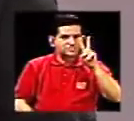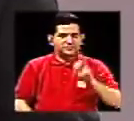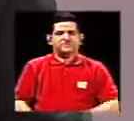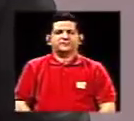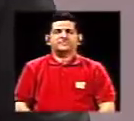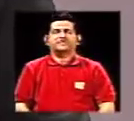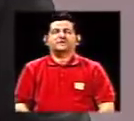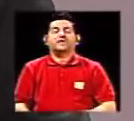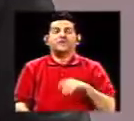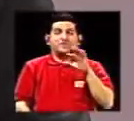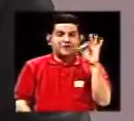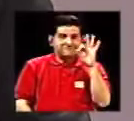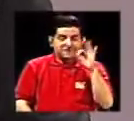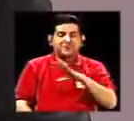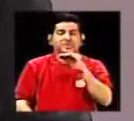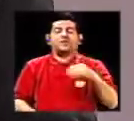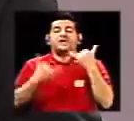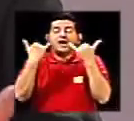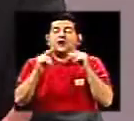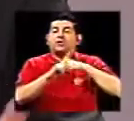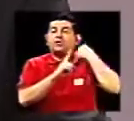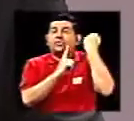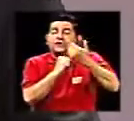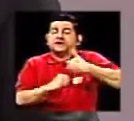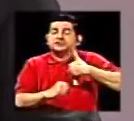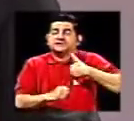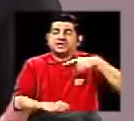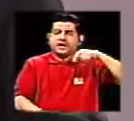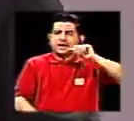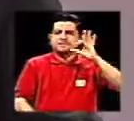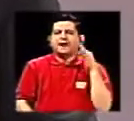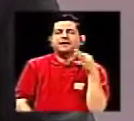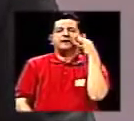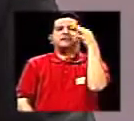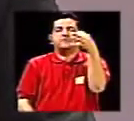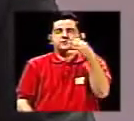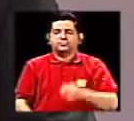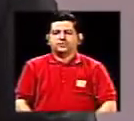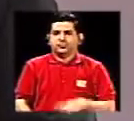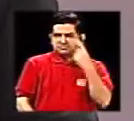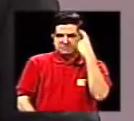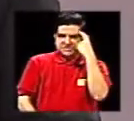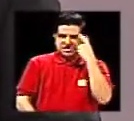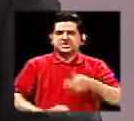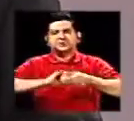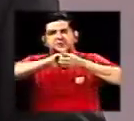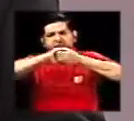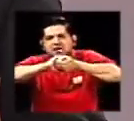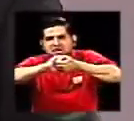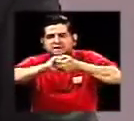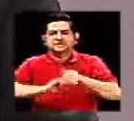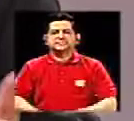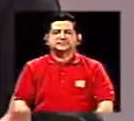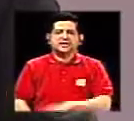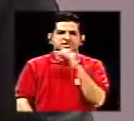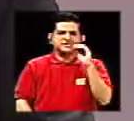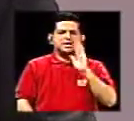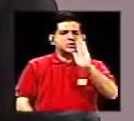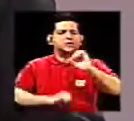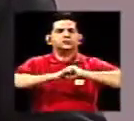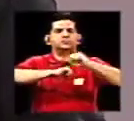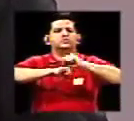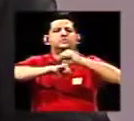las perspectivas que tiene en estos momentos el Partido Acción Ciudadana de Alianzas y de su